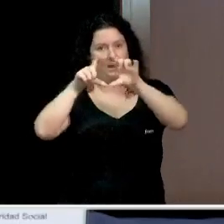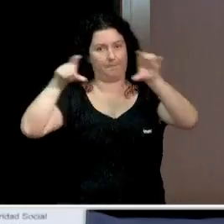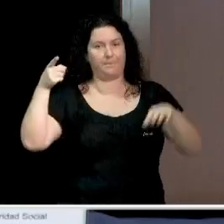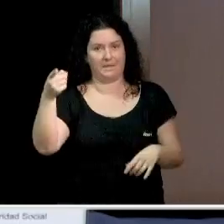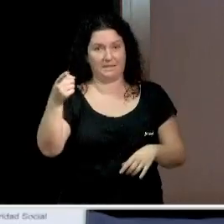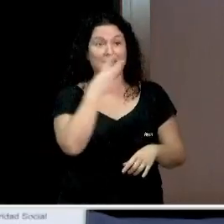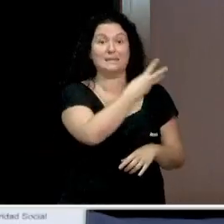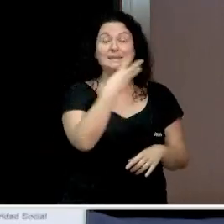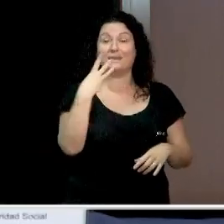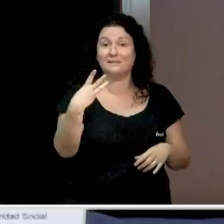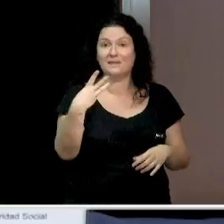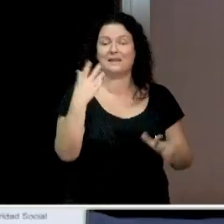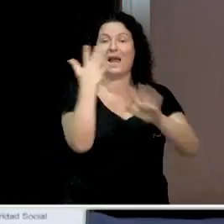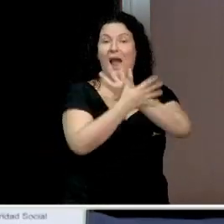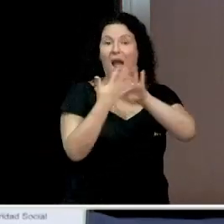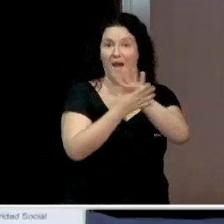33 relativo